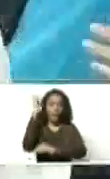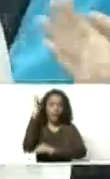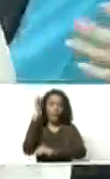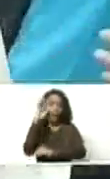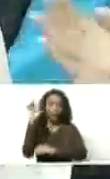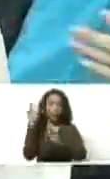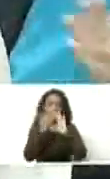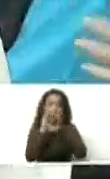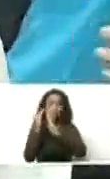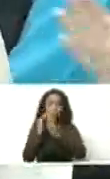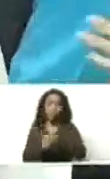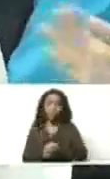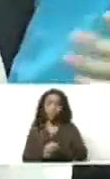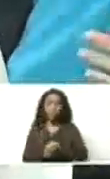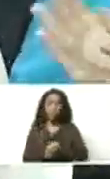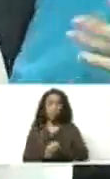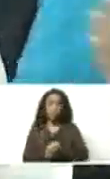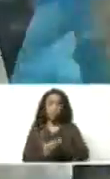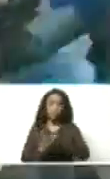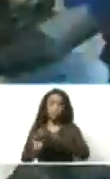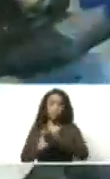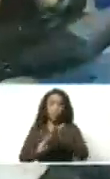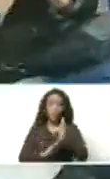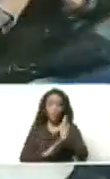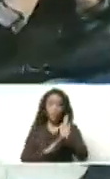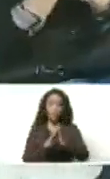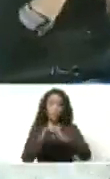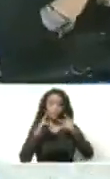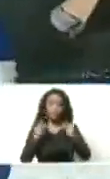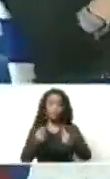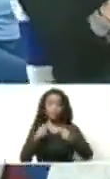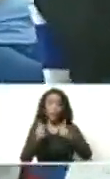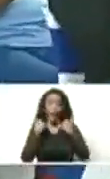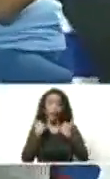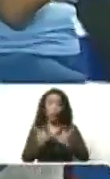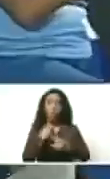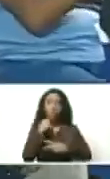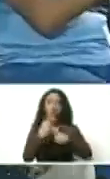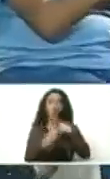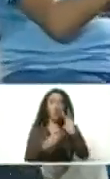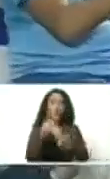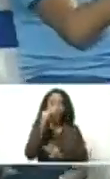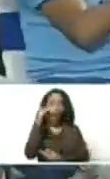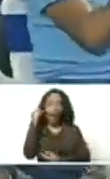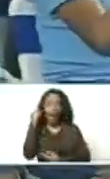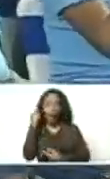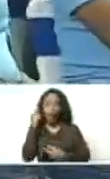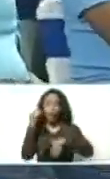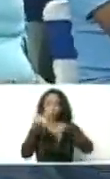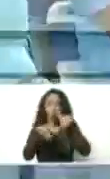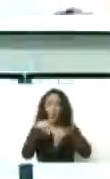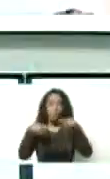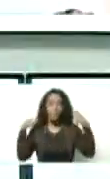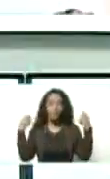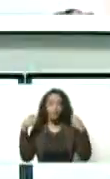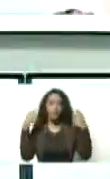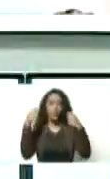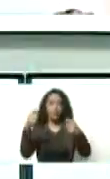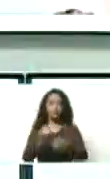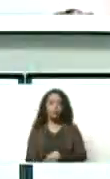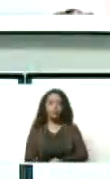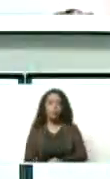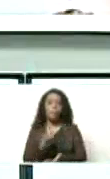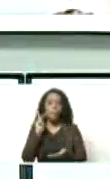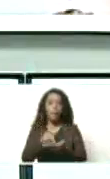comunales, recuperar y reactualizar los voceros y voceras con el voto popular, con